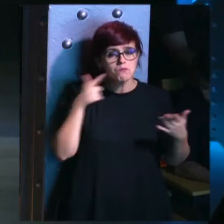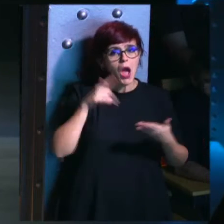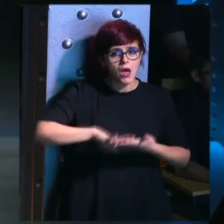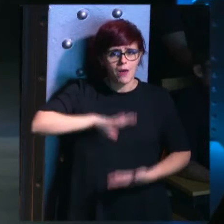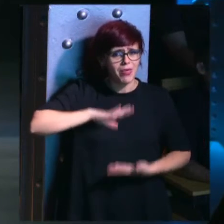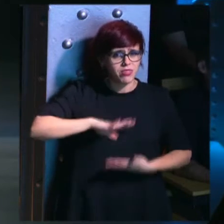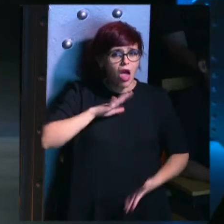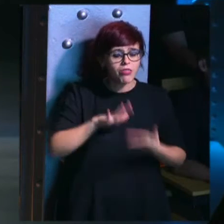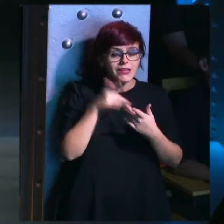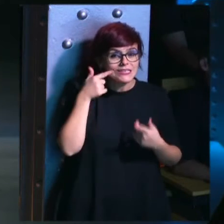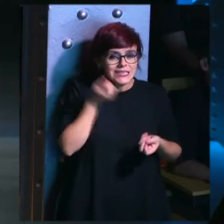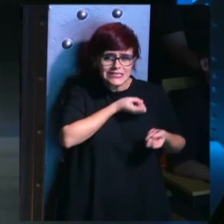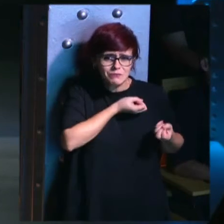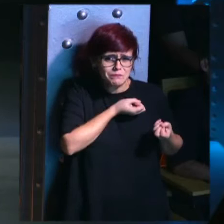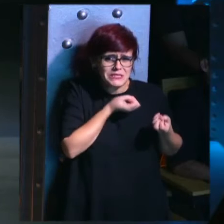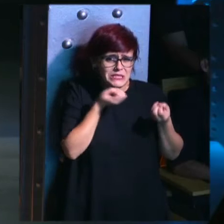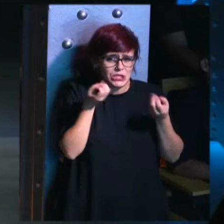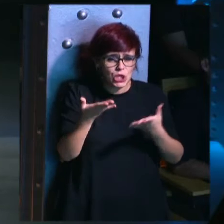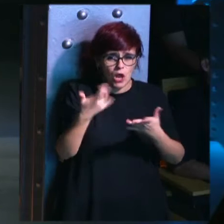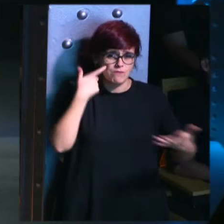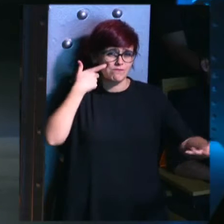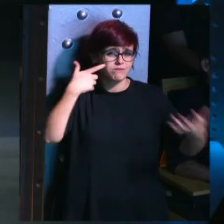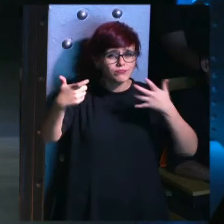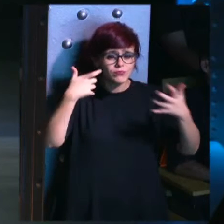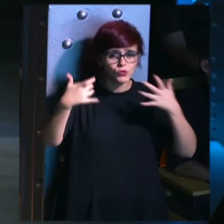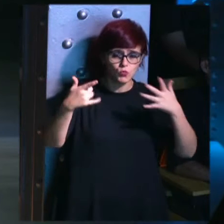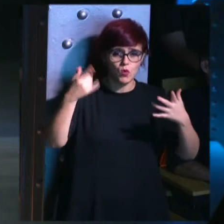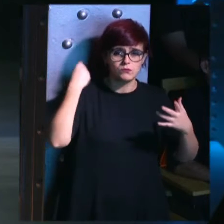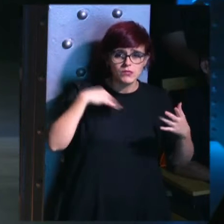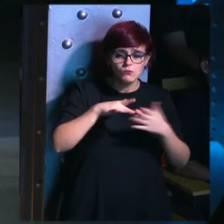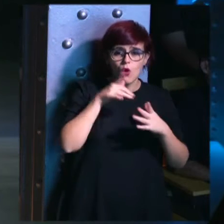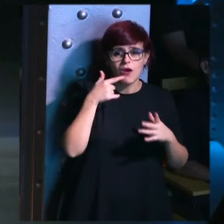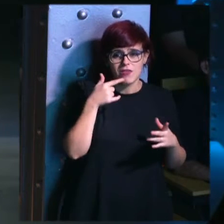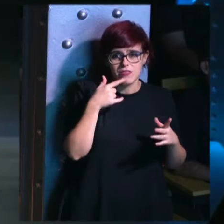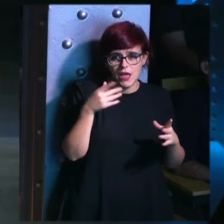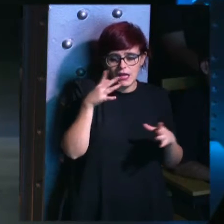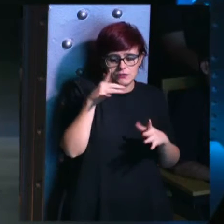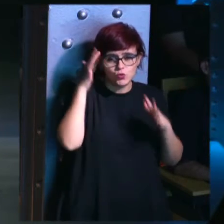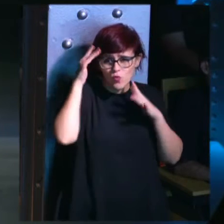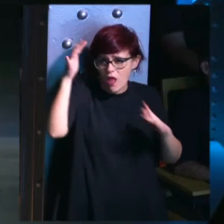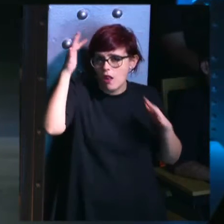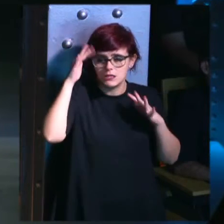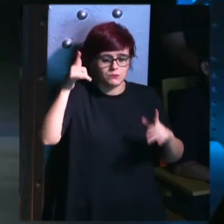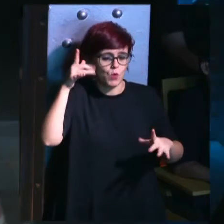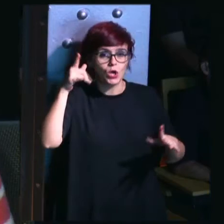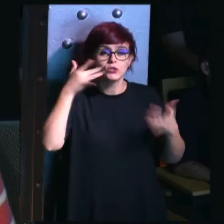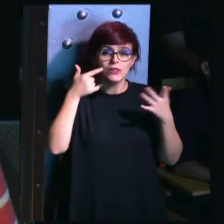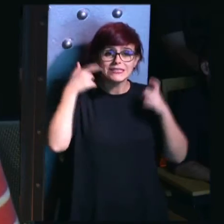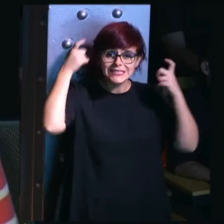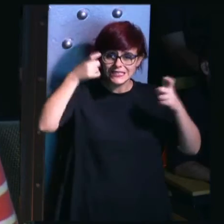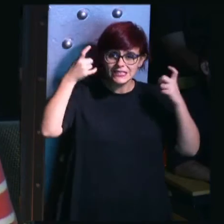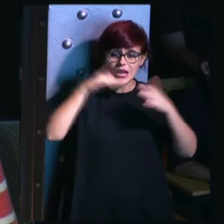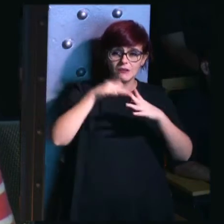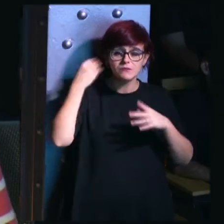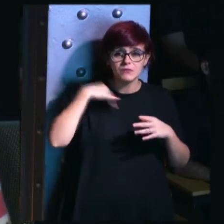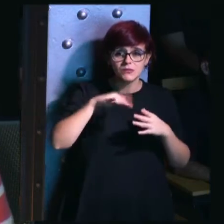capacidad de expresión, de diferencia, de impresionismo, de surrealismo muy grande, ¿no? Y lo que hicimos fue recrear la